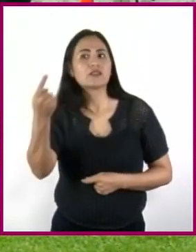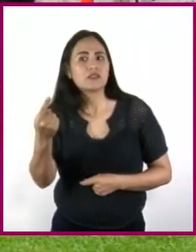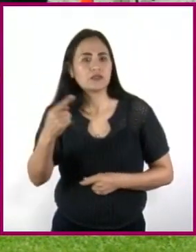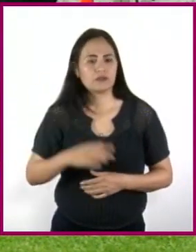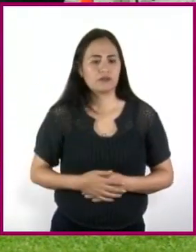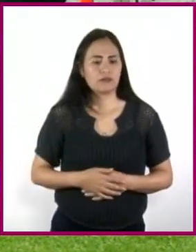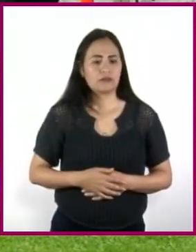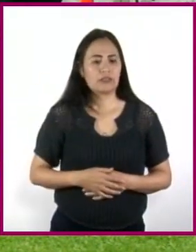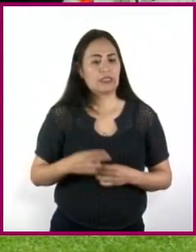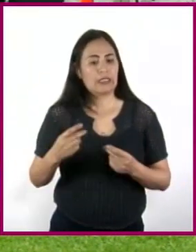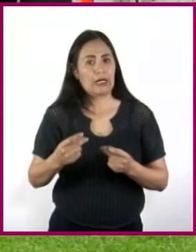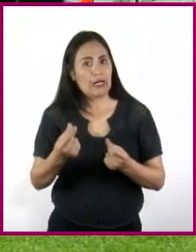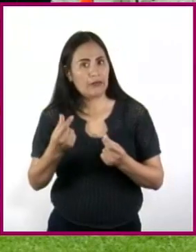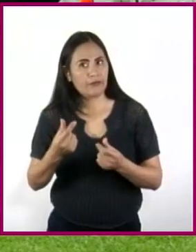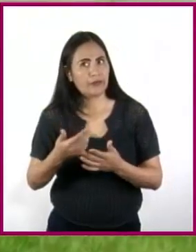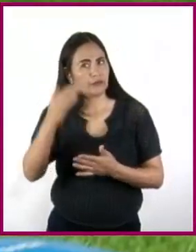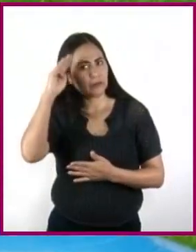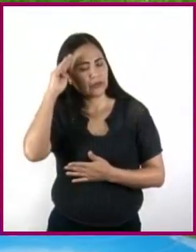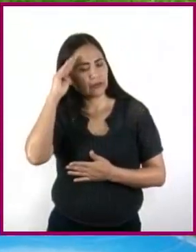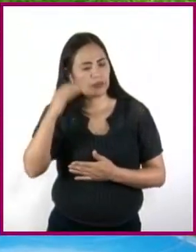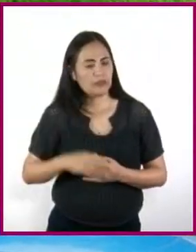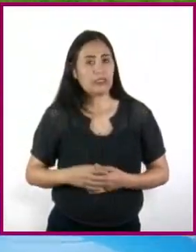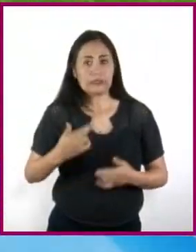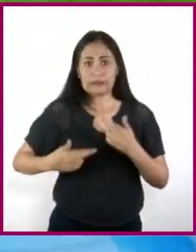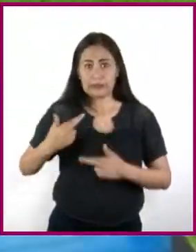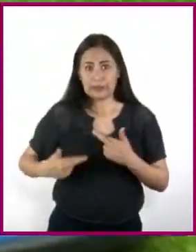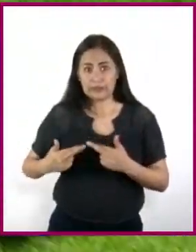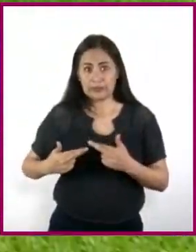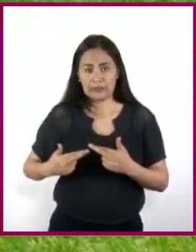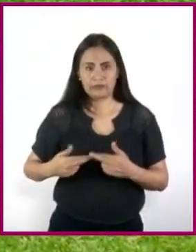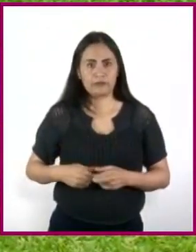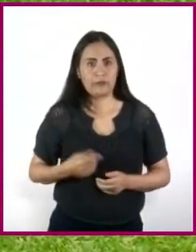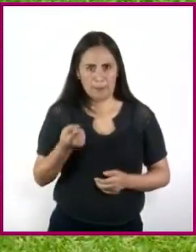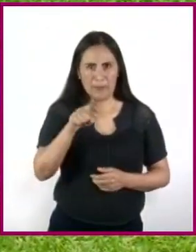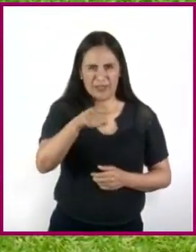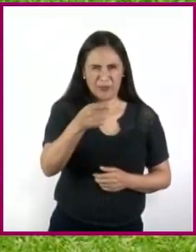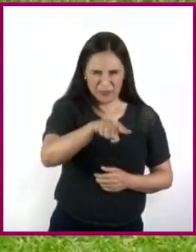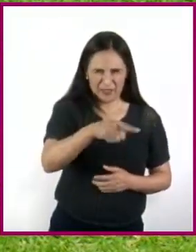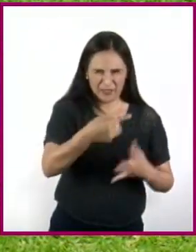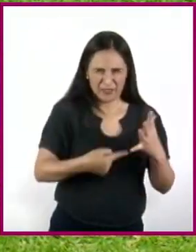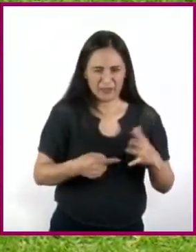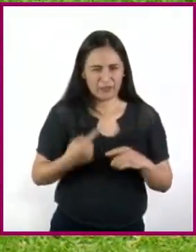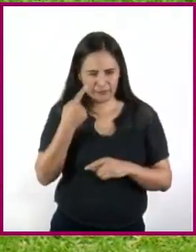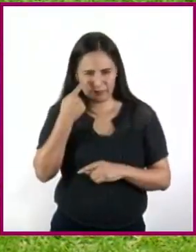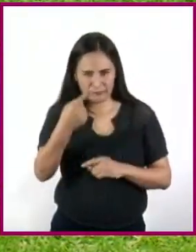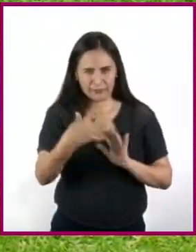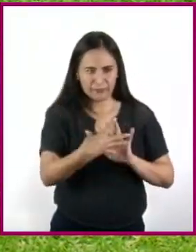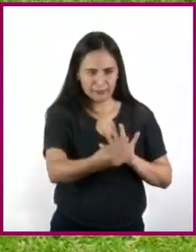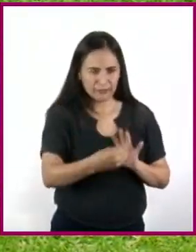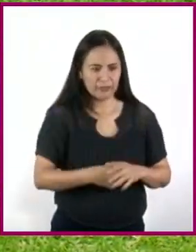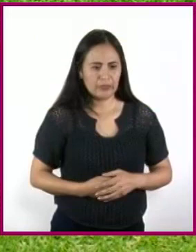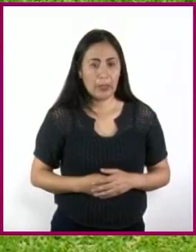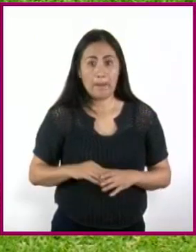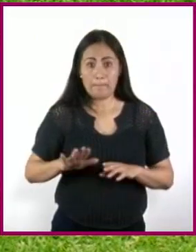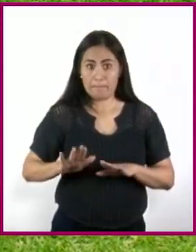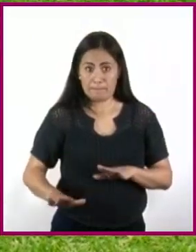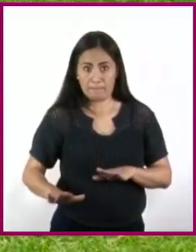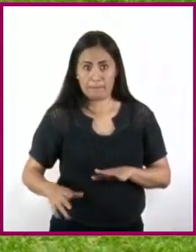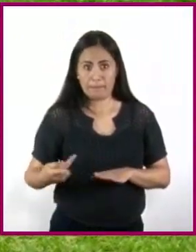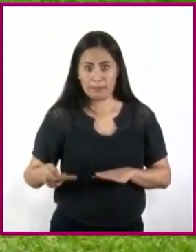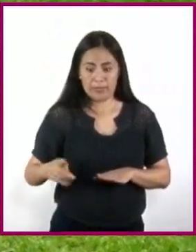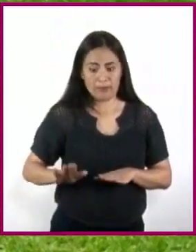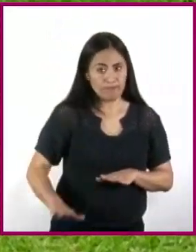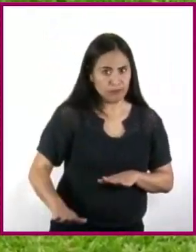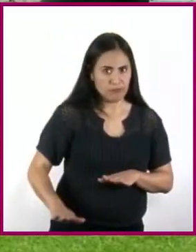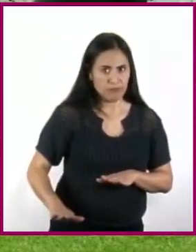ejemplo, anticípate, regresa, excelente, acomódate de nuevo, no despegues el pie porque entonces sí te pueden